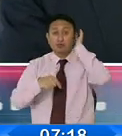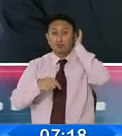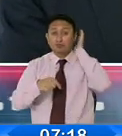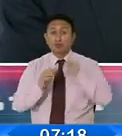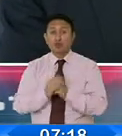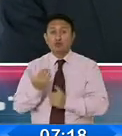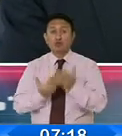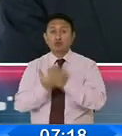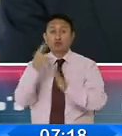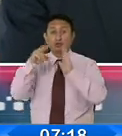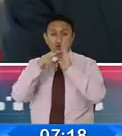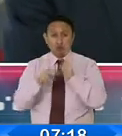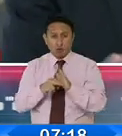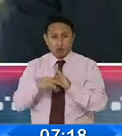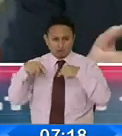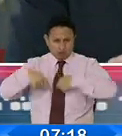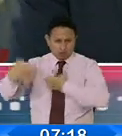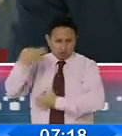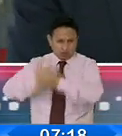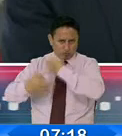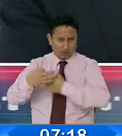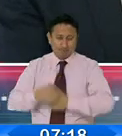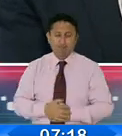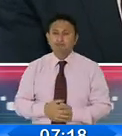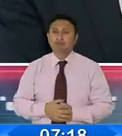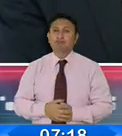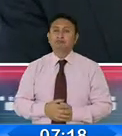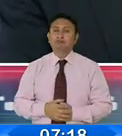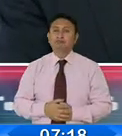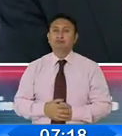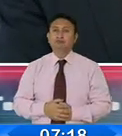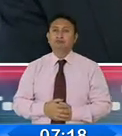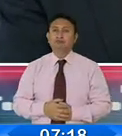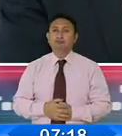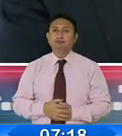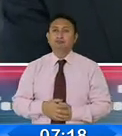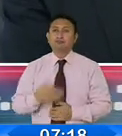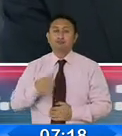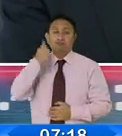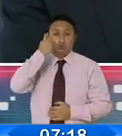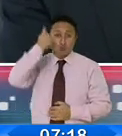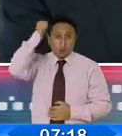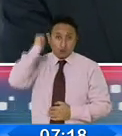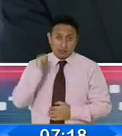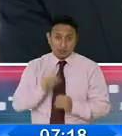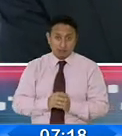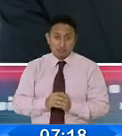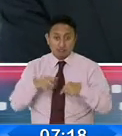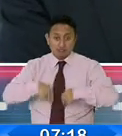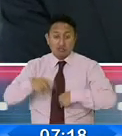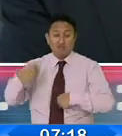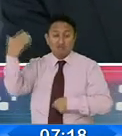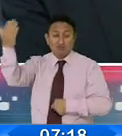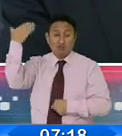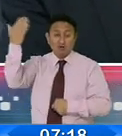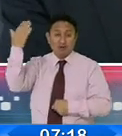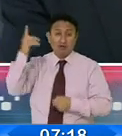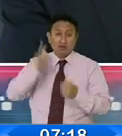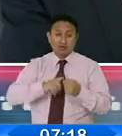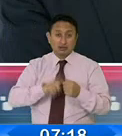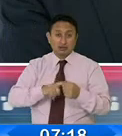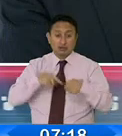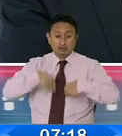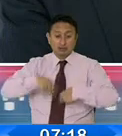disposiciones. Coméntenos un poquito cuáles son. Sí, el día de ayer, con la presencia del señor alcalde de Quito, presidiendo el